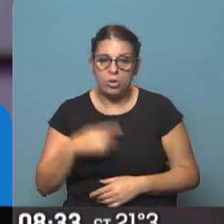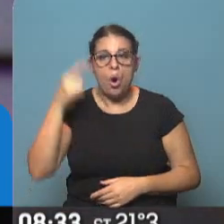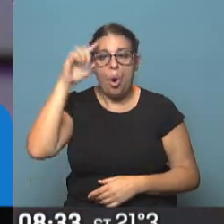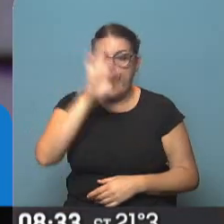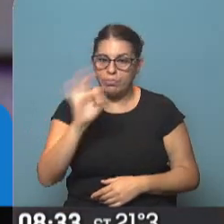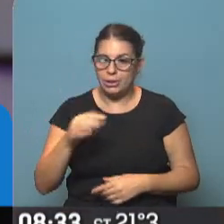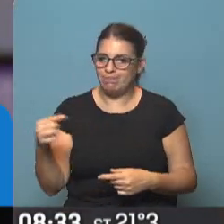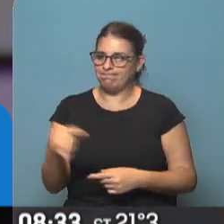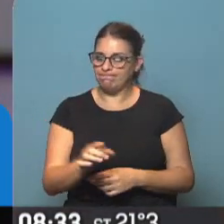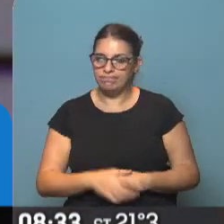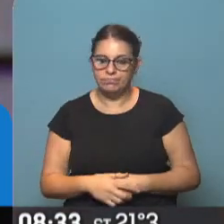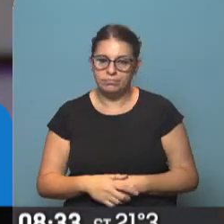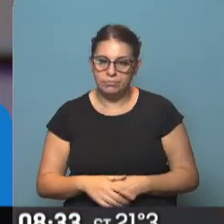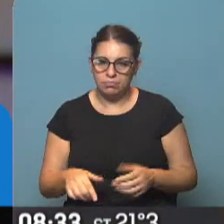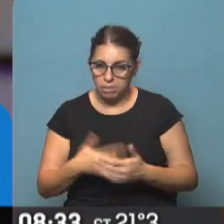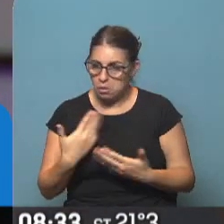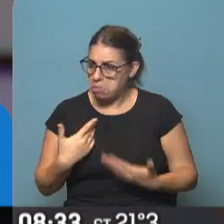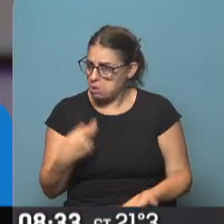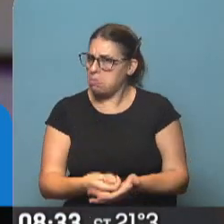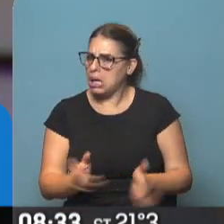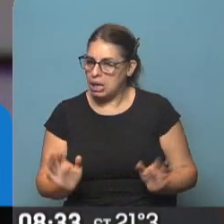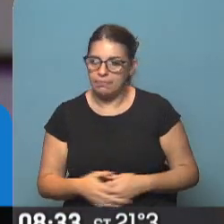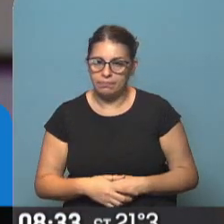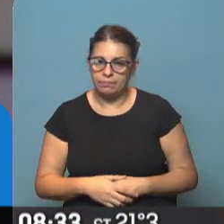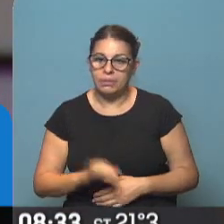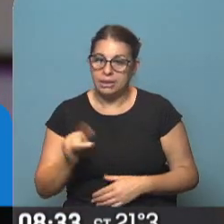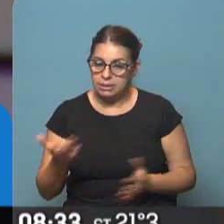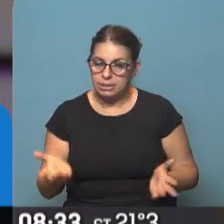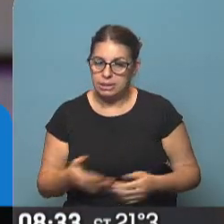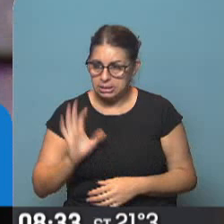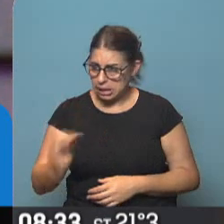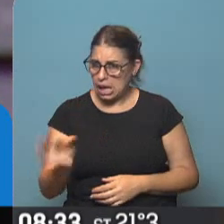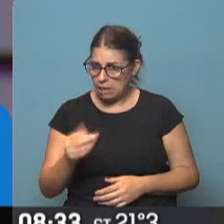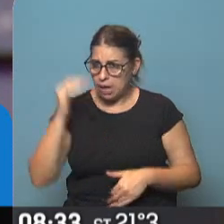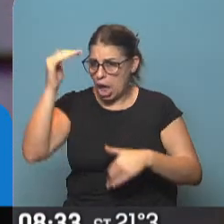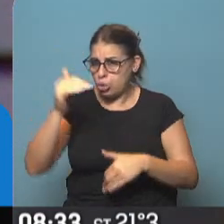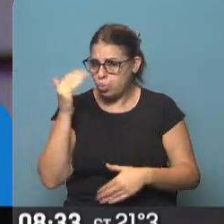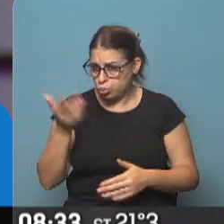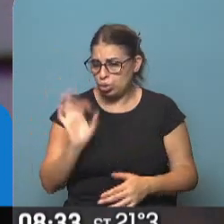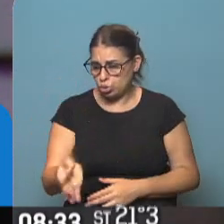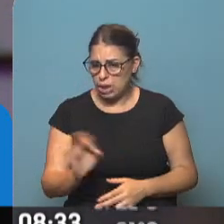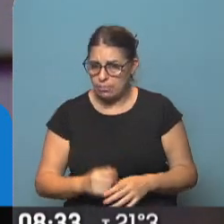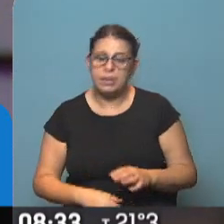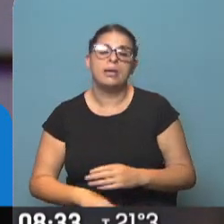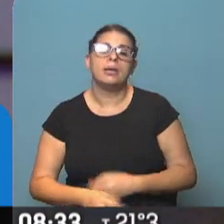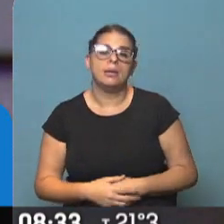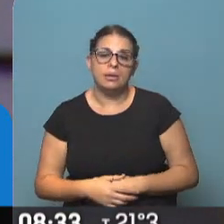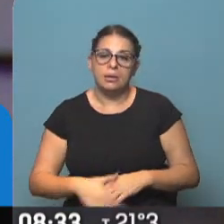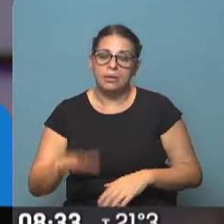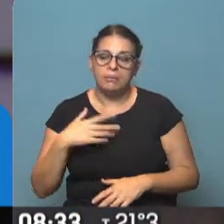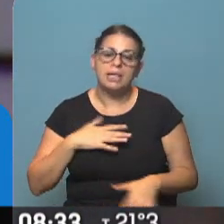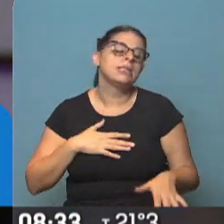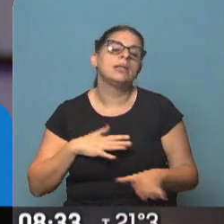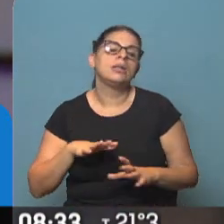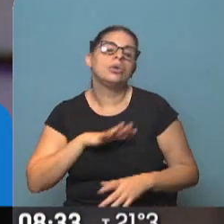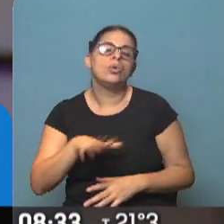contraria pero pagarían y si uno lo sabe como adulto y grande sobre todo en el medio en que uno se